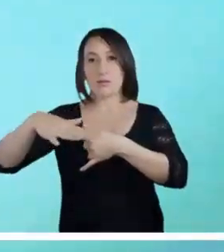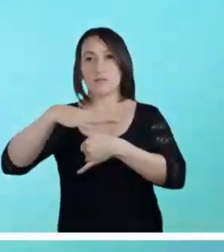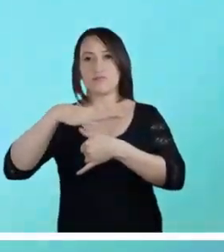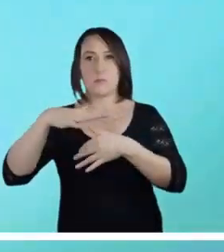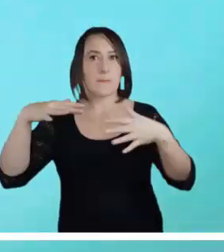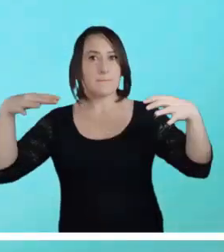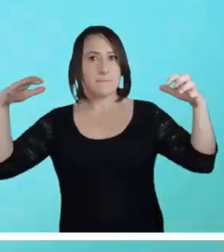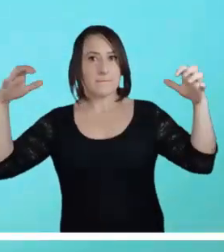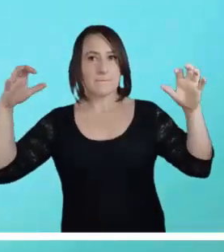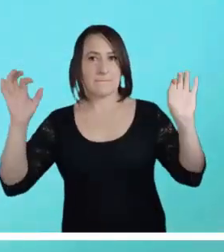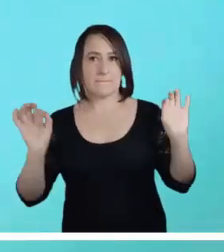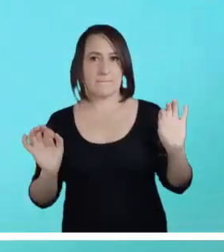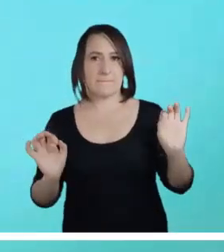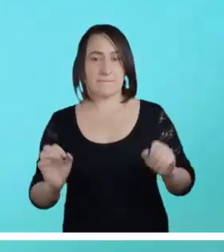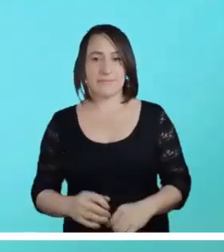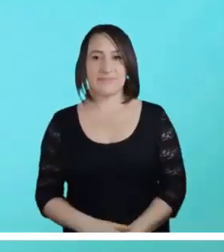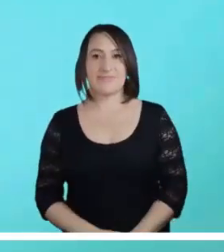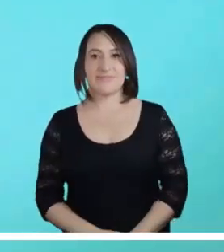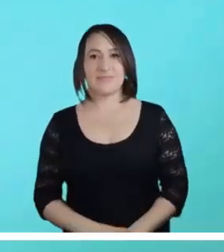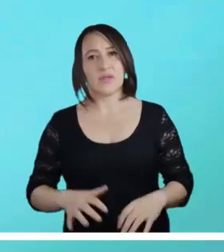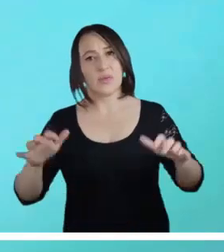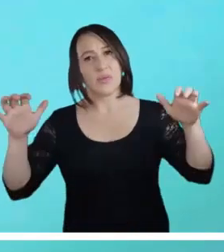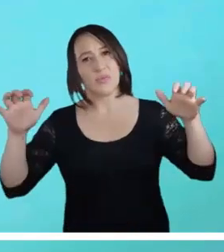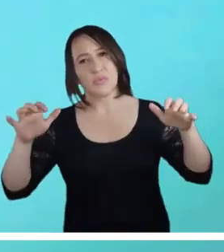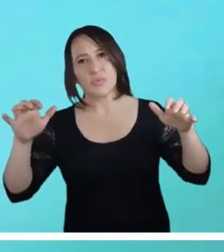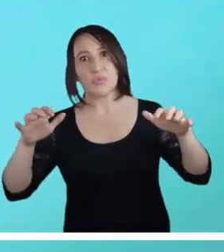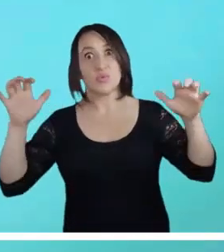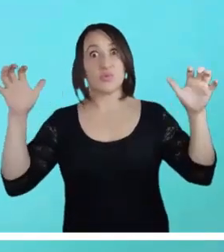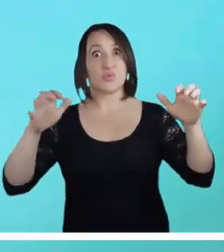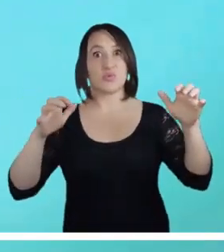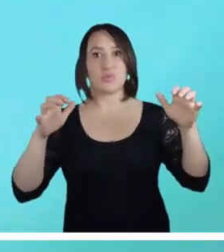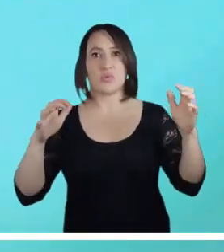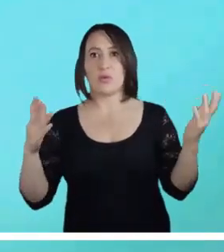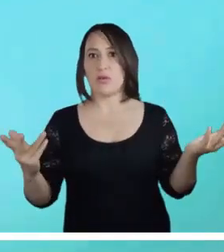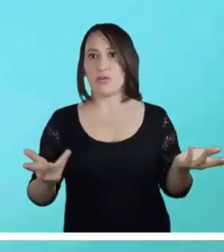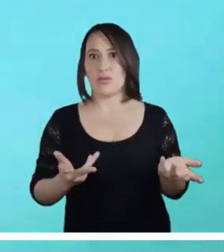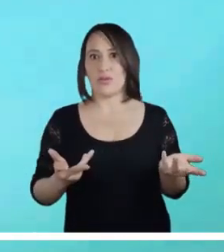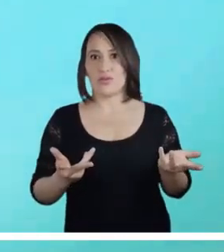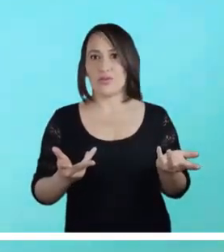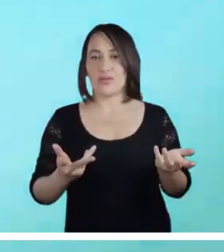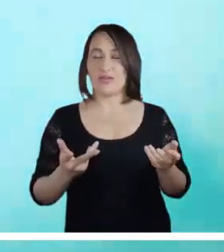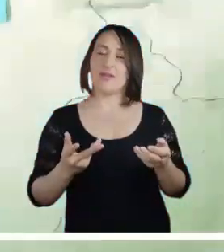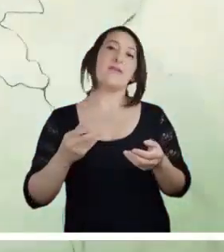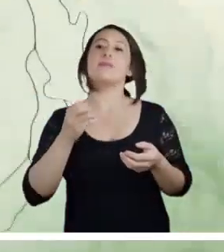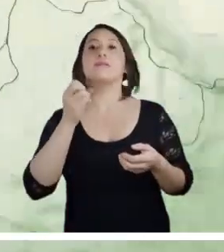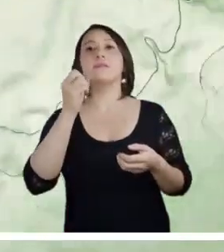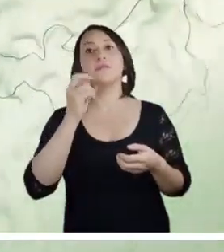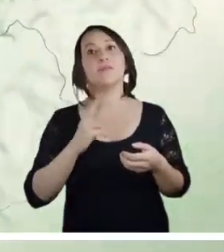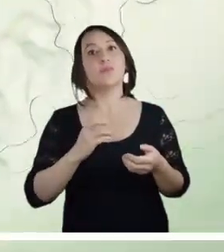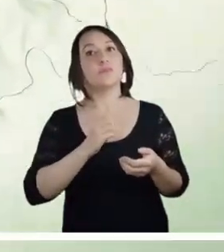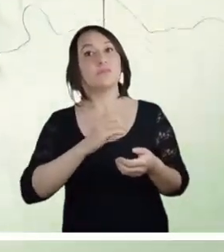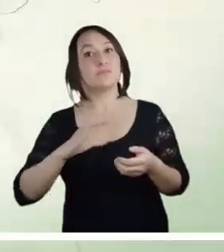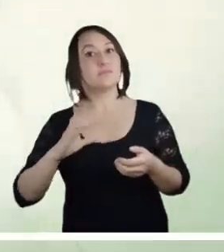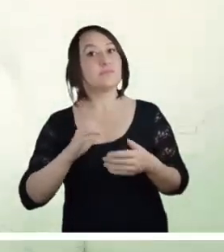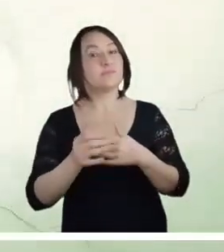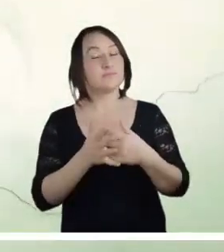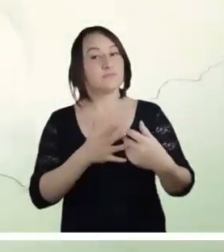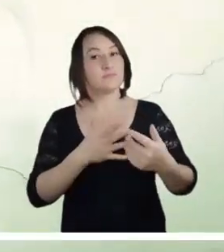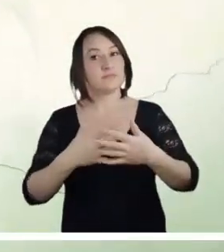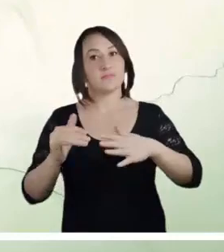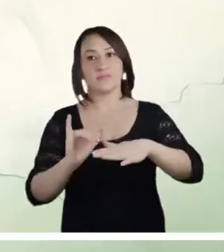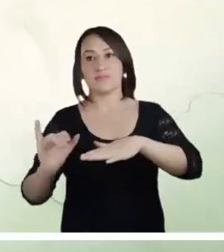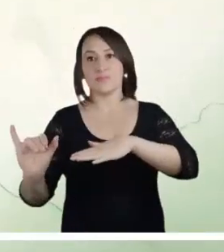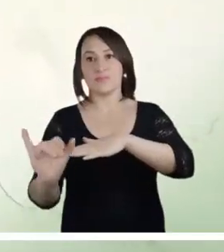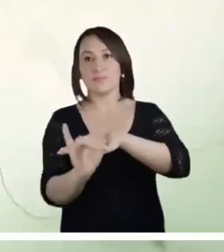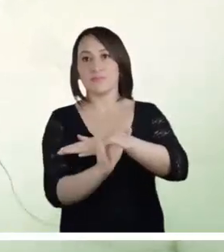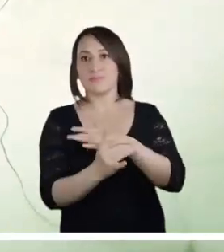tiempo seco. Lluvias intermitentes y de variada intensidad se podrán observar en el suroccidente del archipiélago de San Andrés